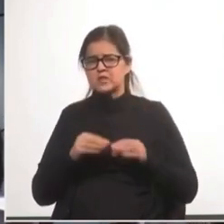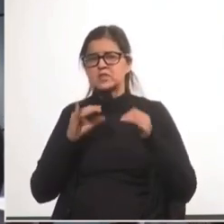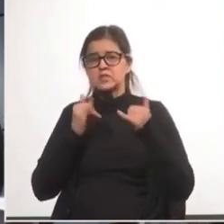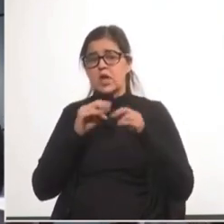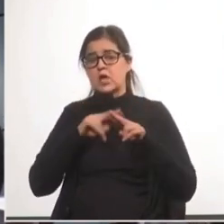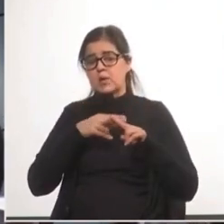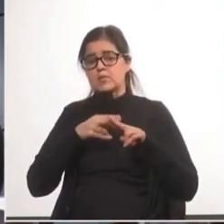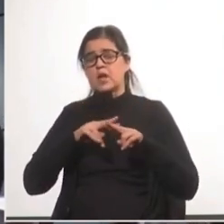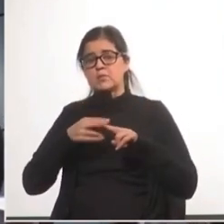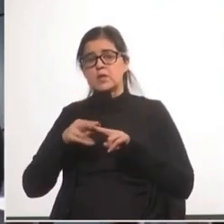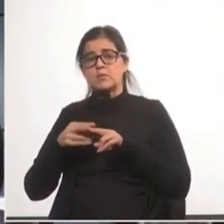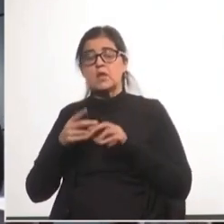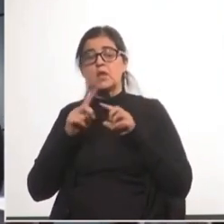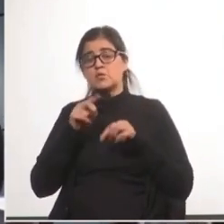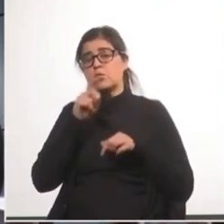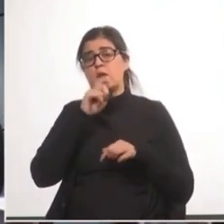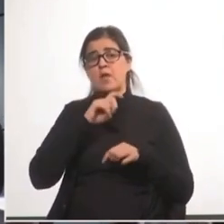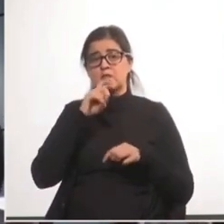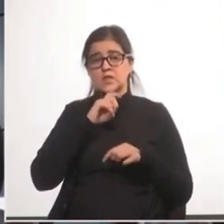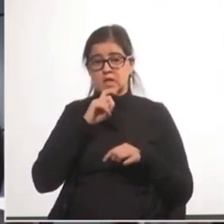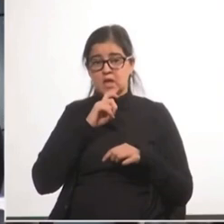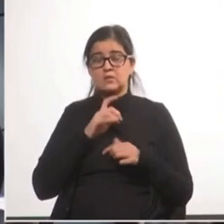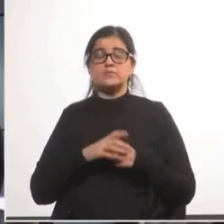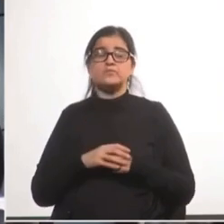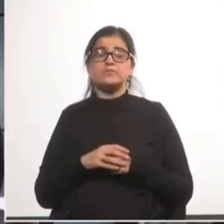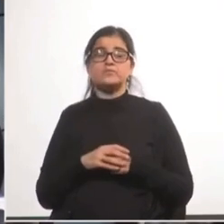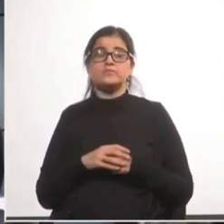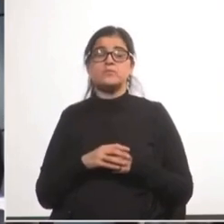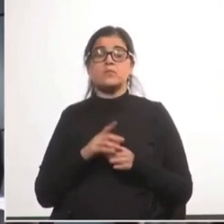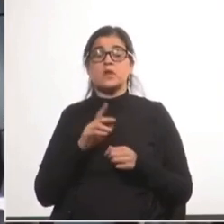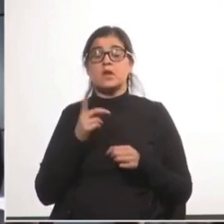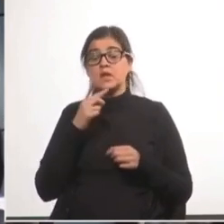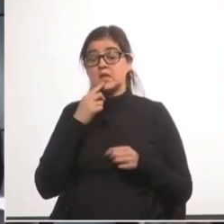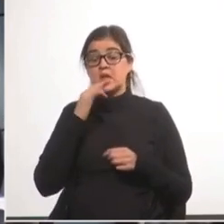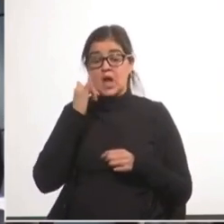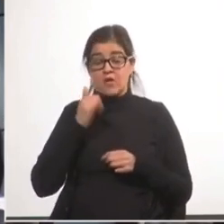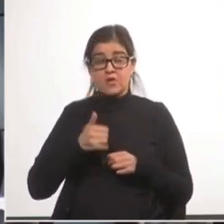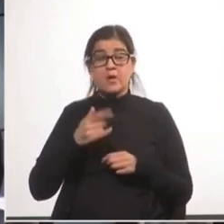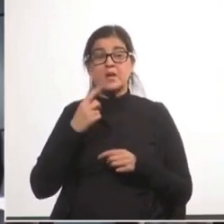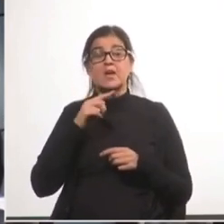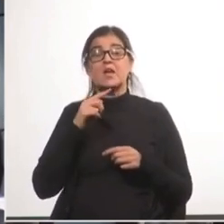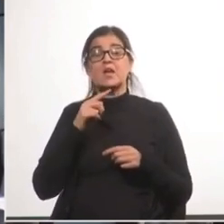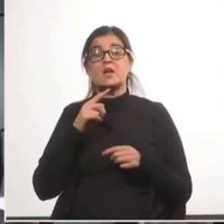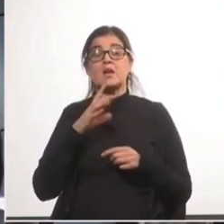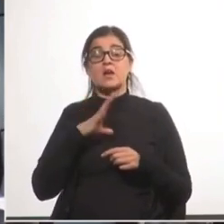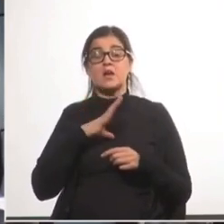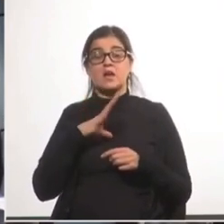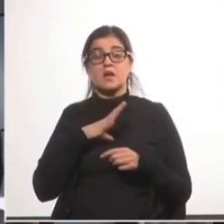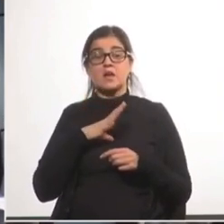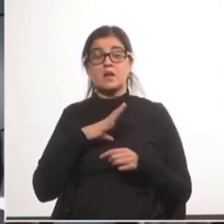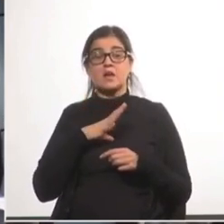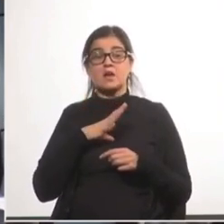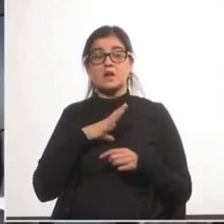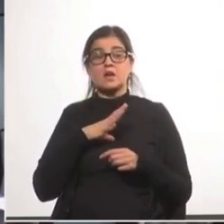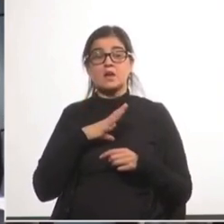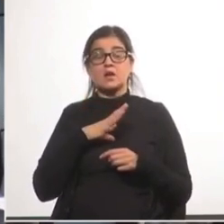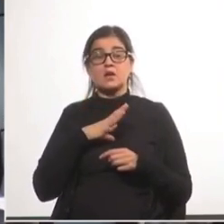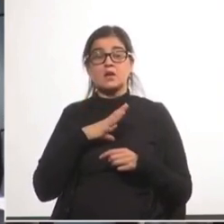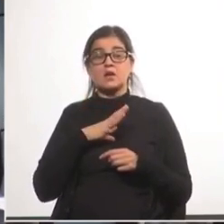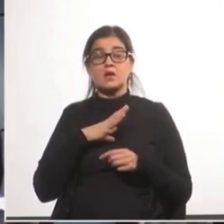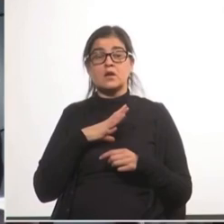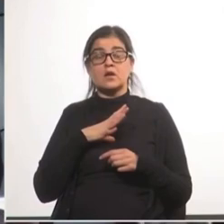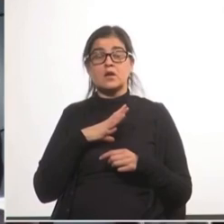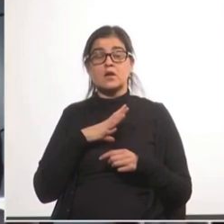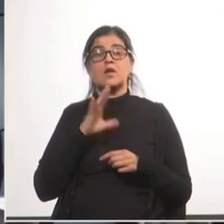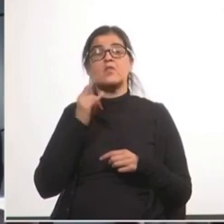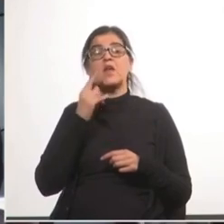siguen repitiendo, y es una mentira. Y afirman que la existencia del